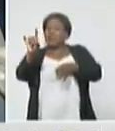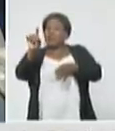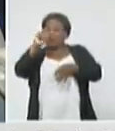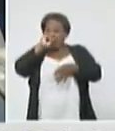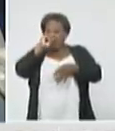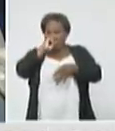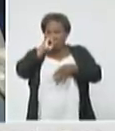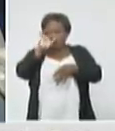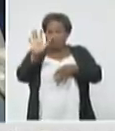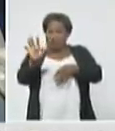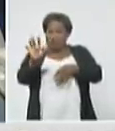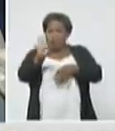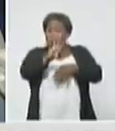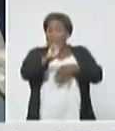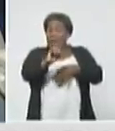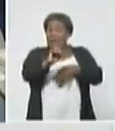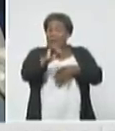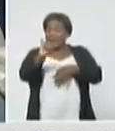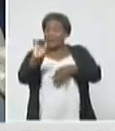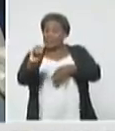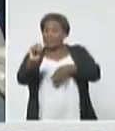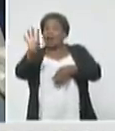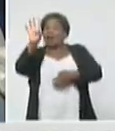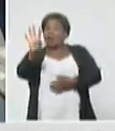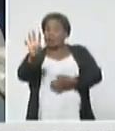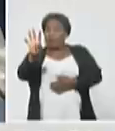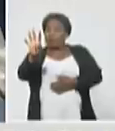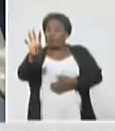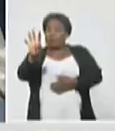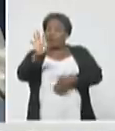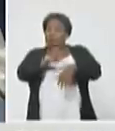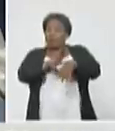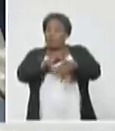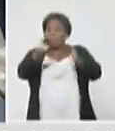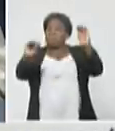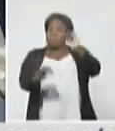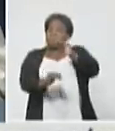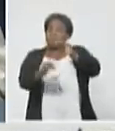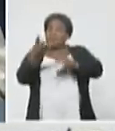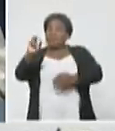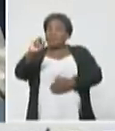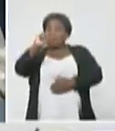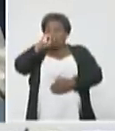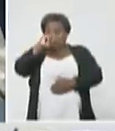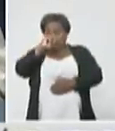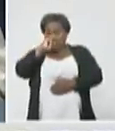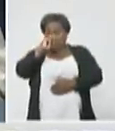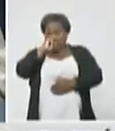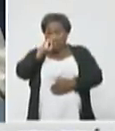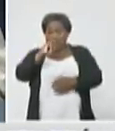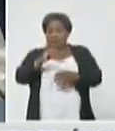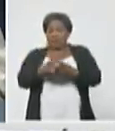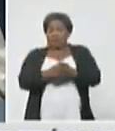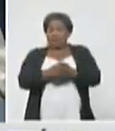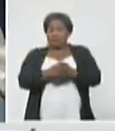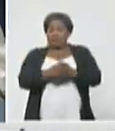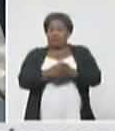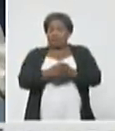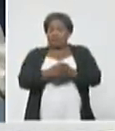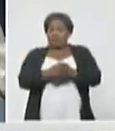40 a 60 con 4 casos, y menores de 20 años. En el día se